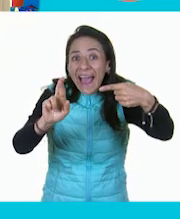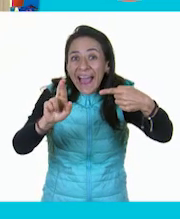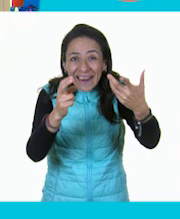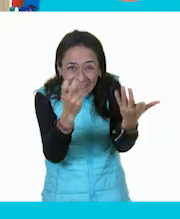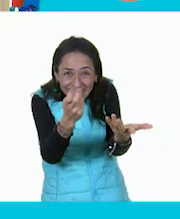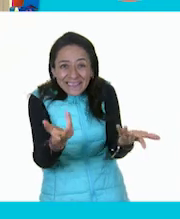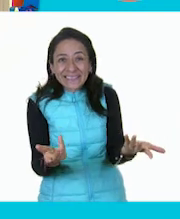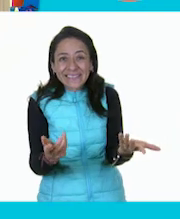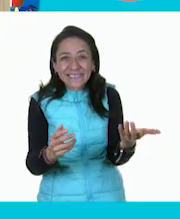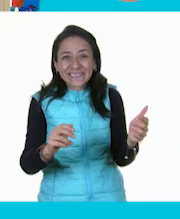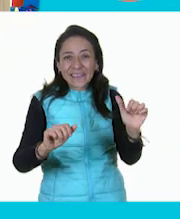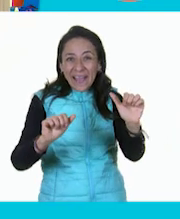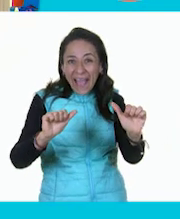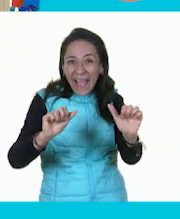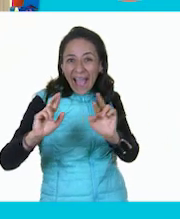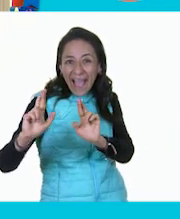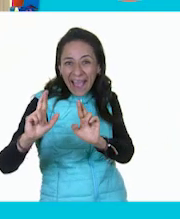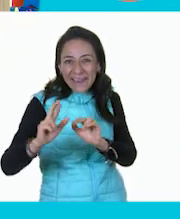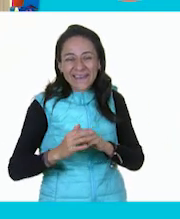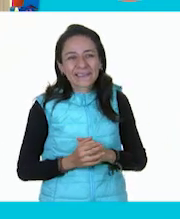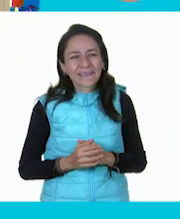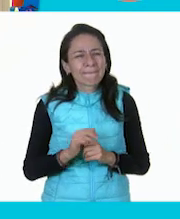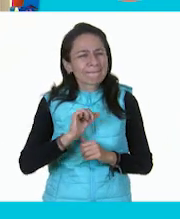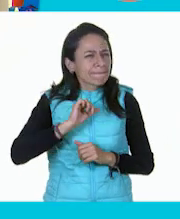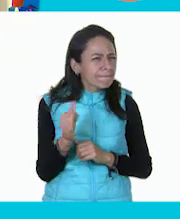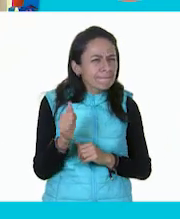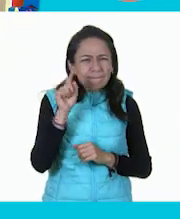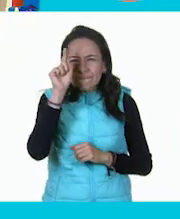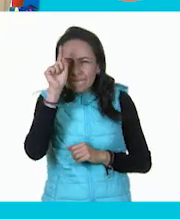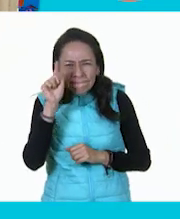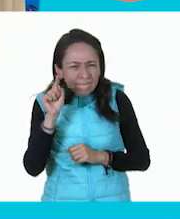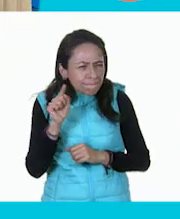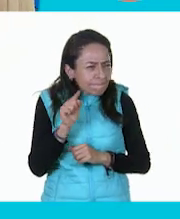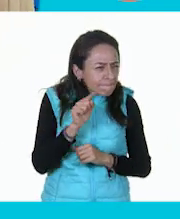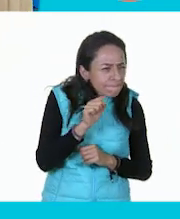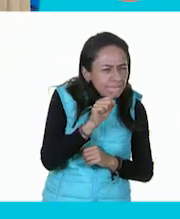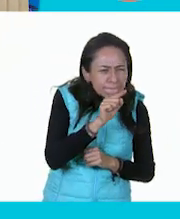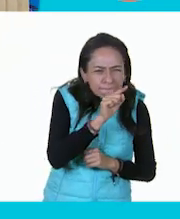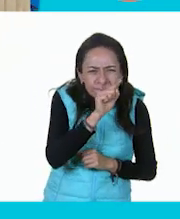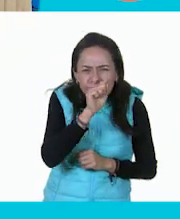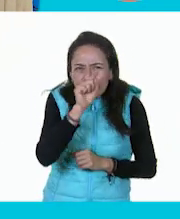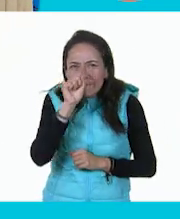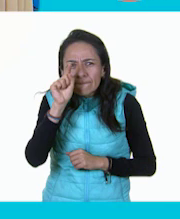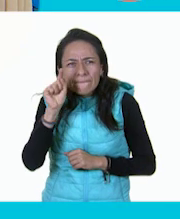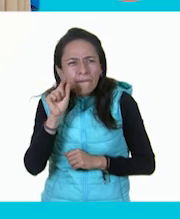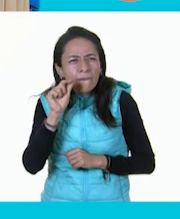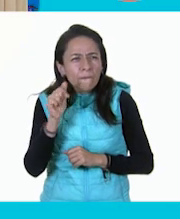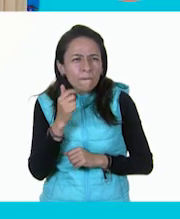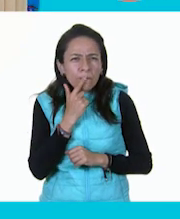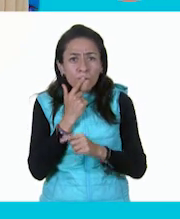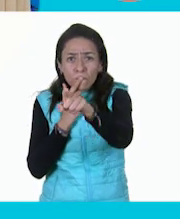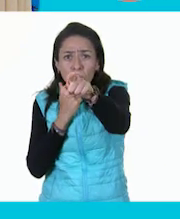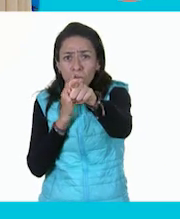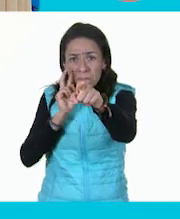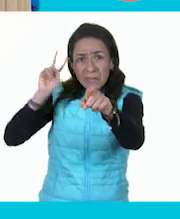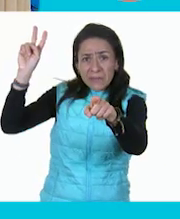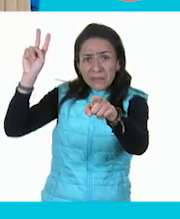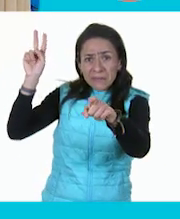Mira, yo no sé si otra más. A ¿Ya en casa ven alguna